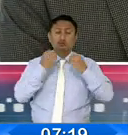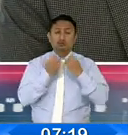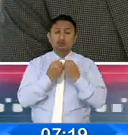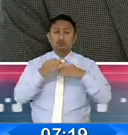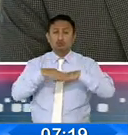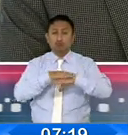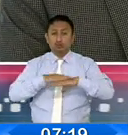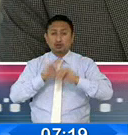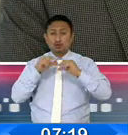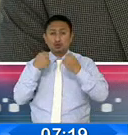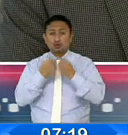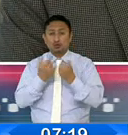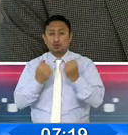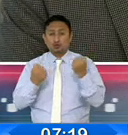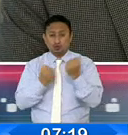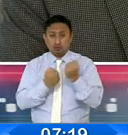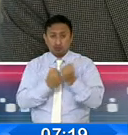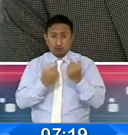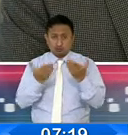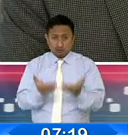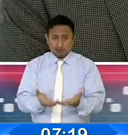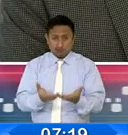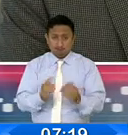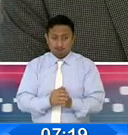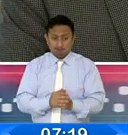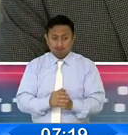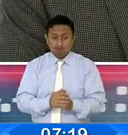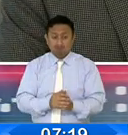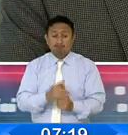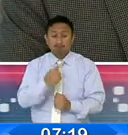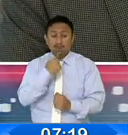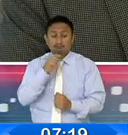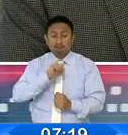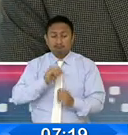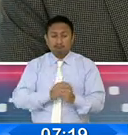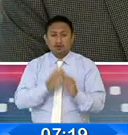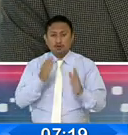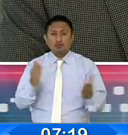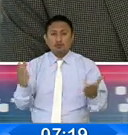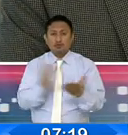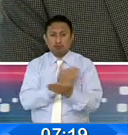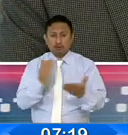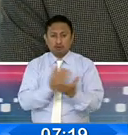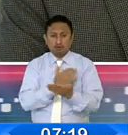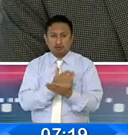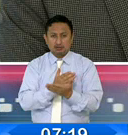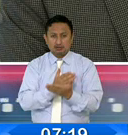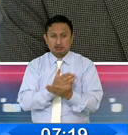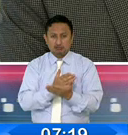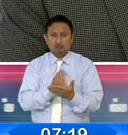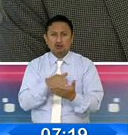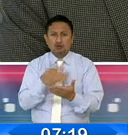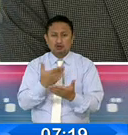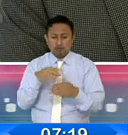nuestro movimiento, que hagamos un manual de esta caminata